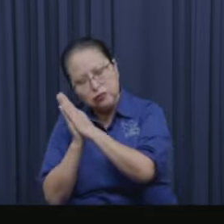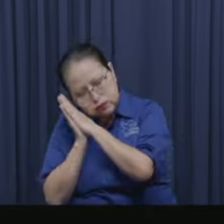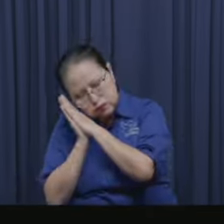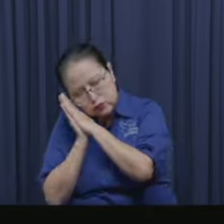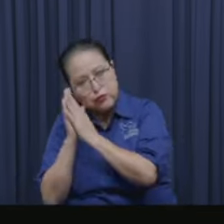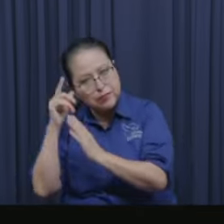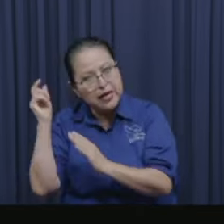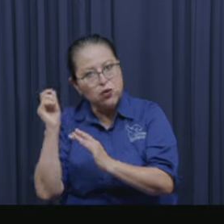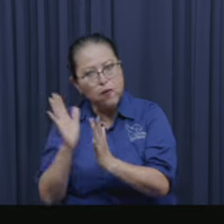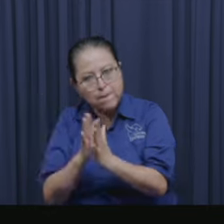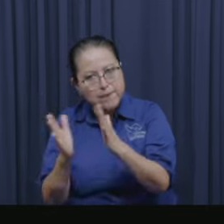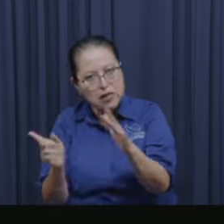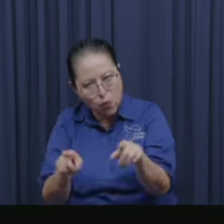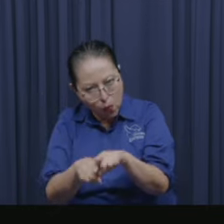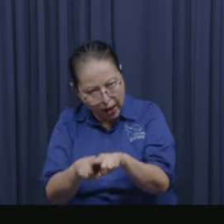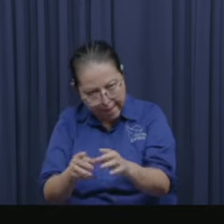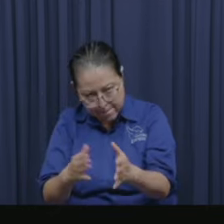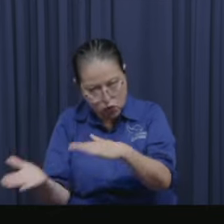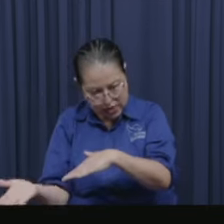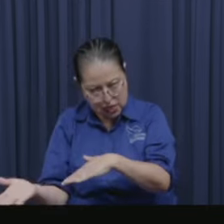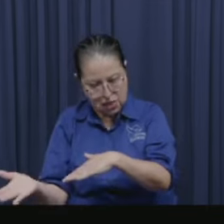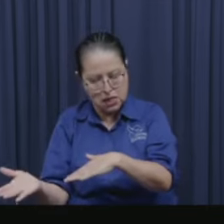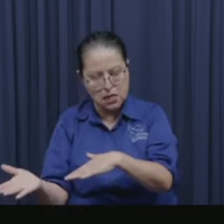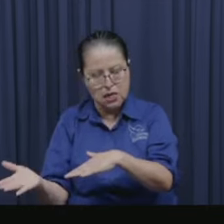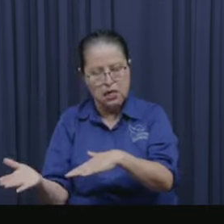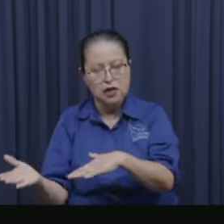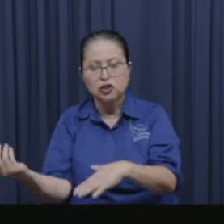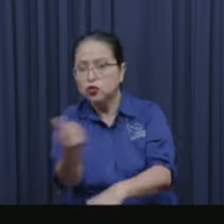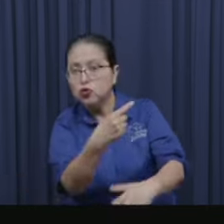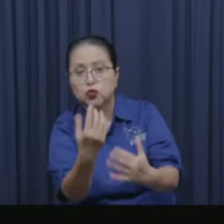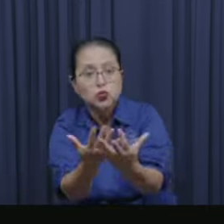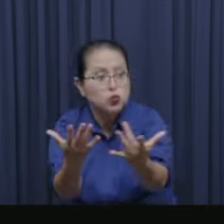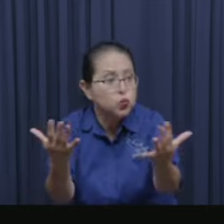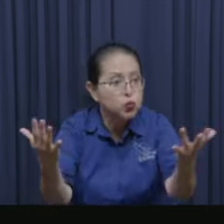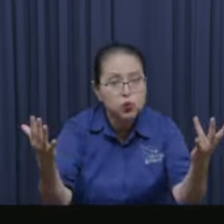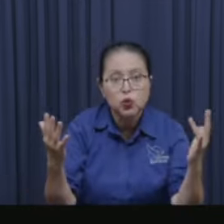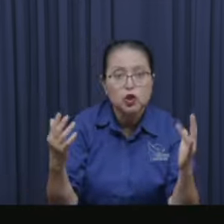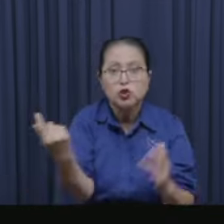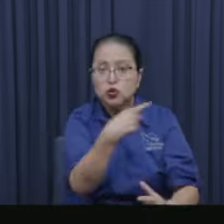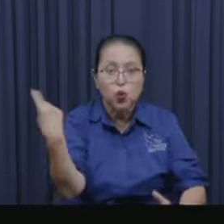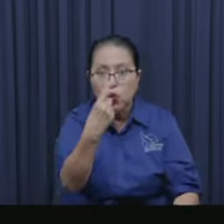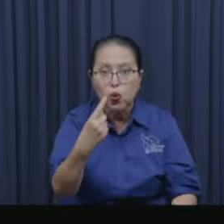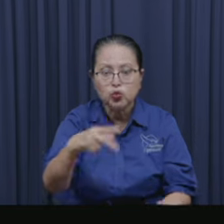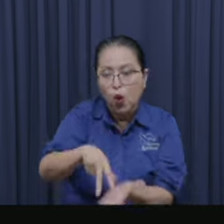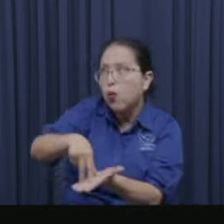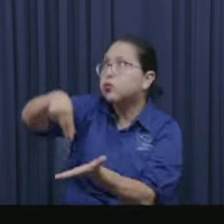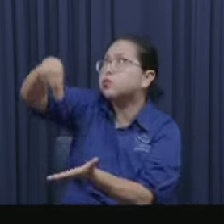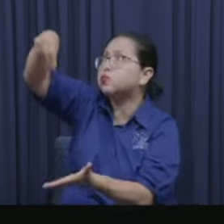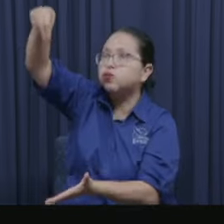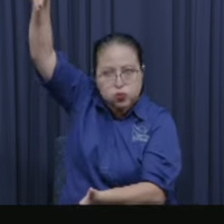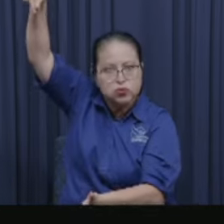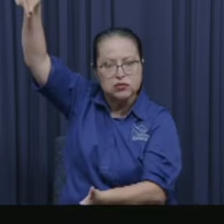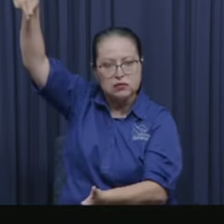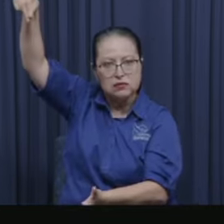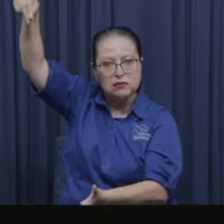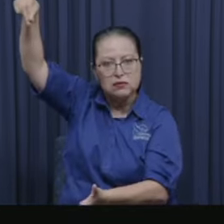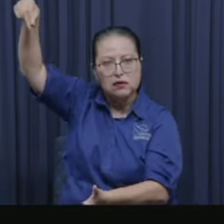nosotros ellos y nosotros juntos seremos arrebatados Pero los que durmieron habiendo